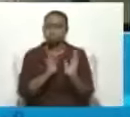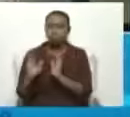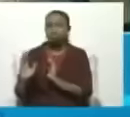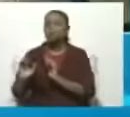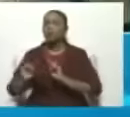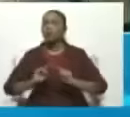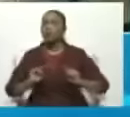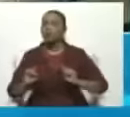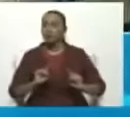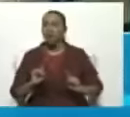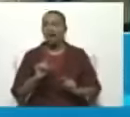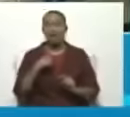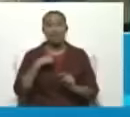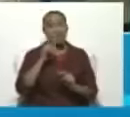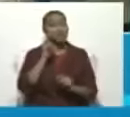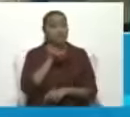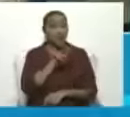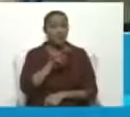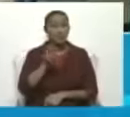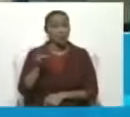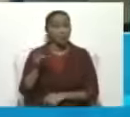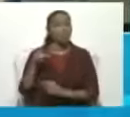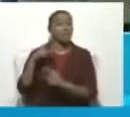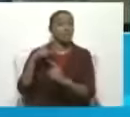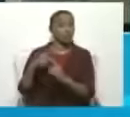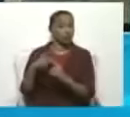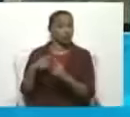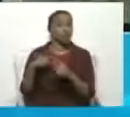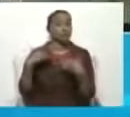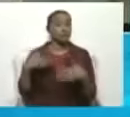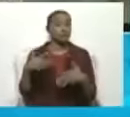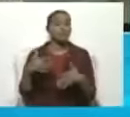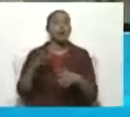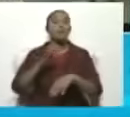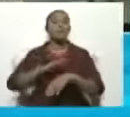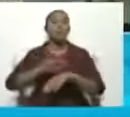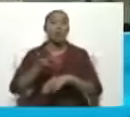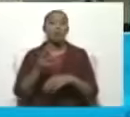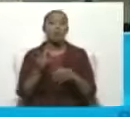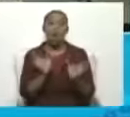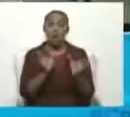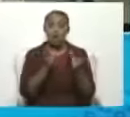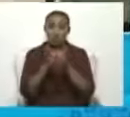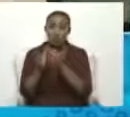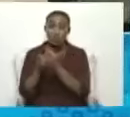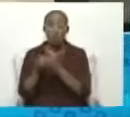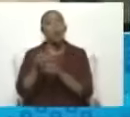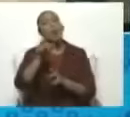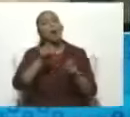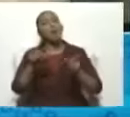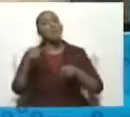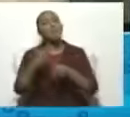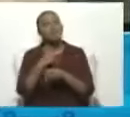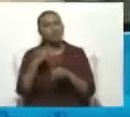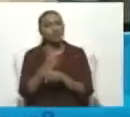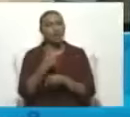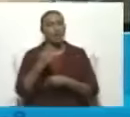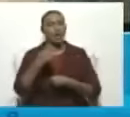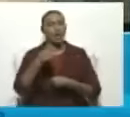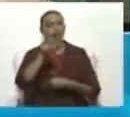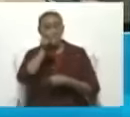uno de ellos tiene una función específica para poder coordinar y resolver las incidencias en el